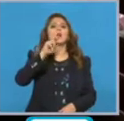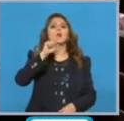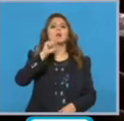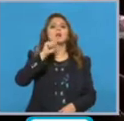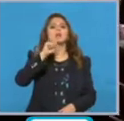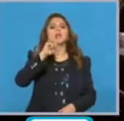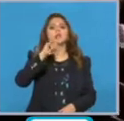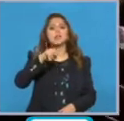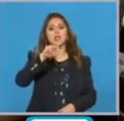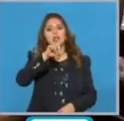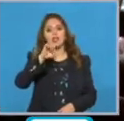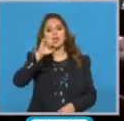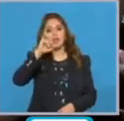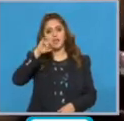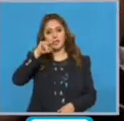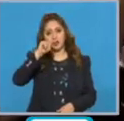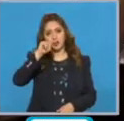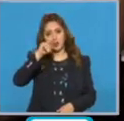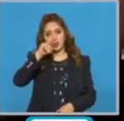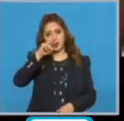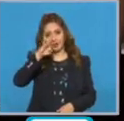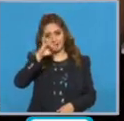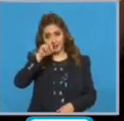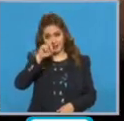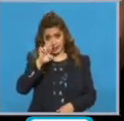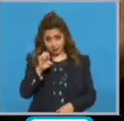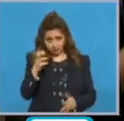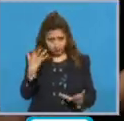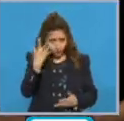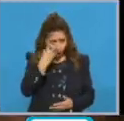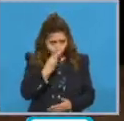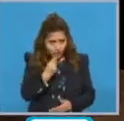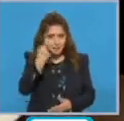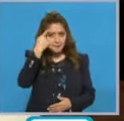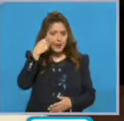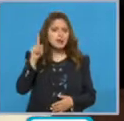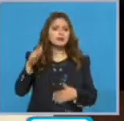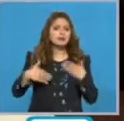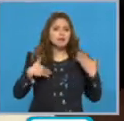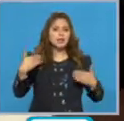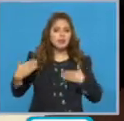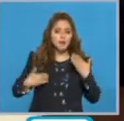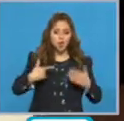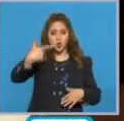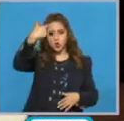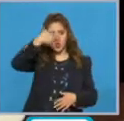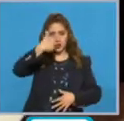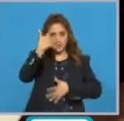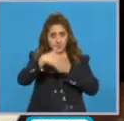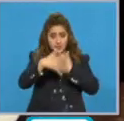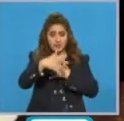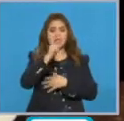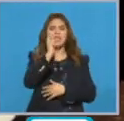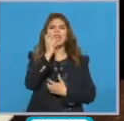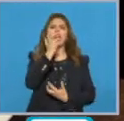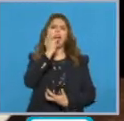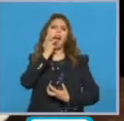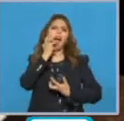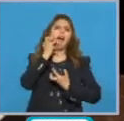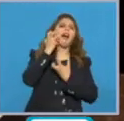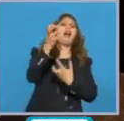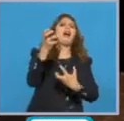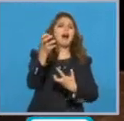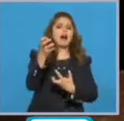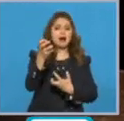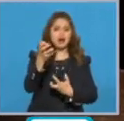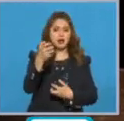le parece bien bonito? Y para cenar en la noche del 15. Para dar el grito el 15. ¿No? Para que